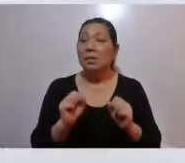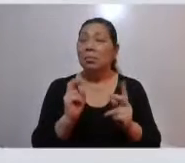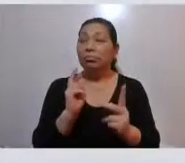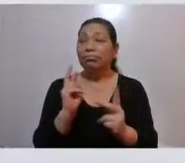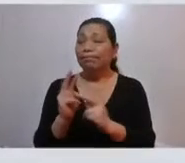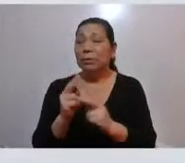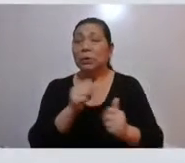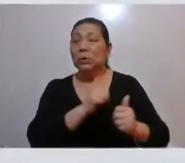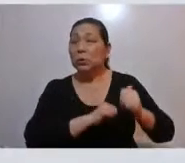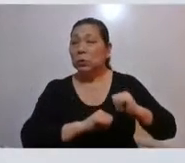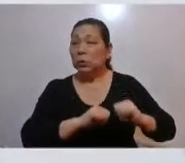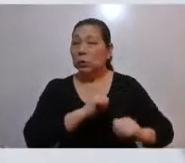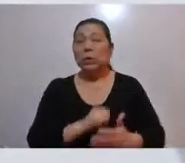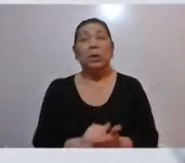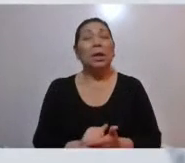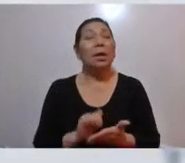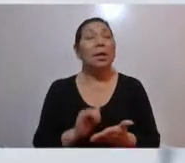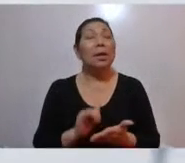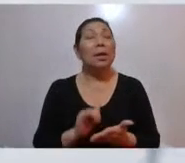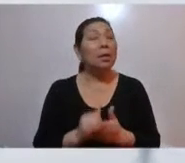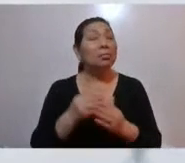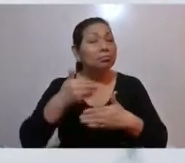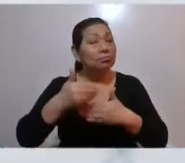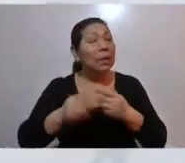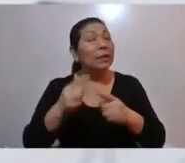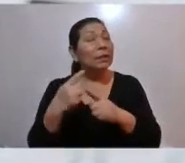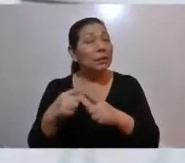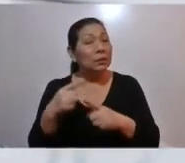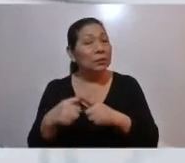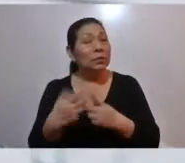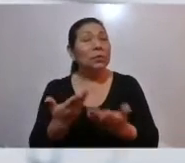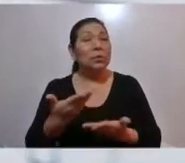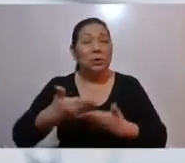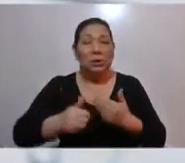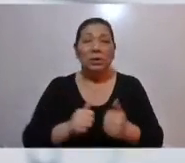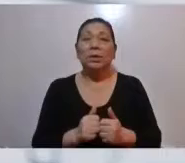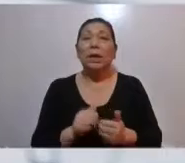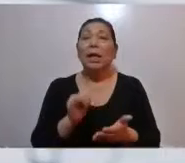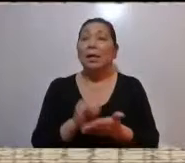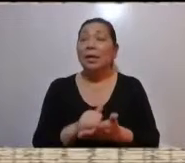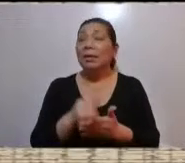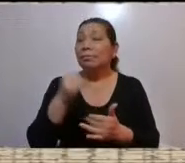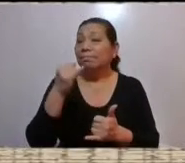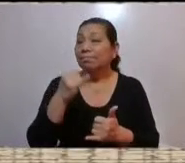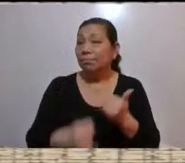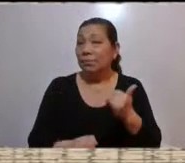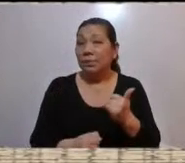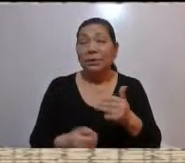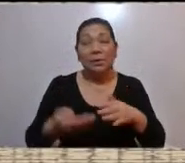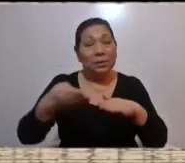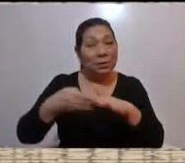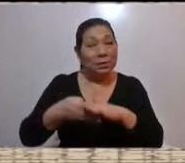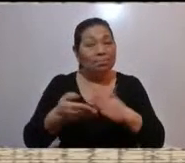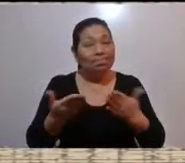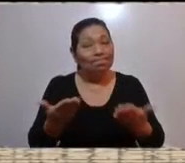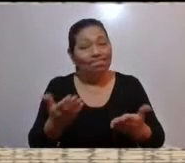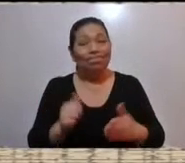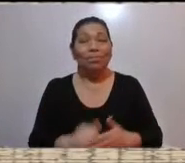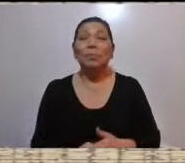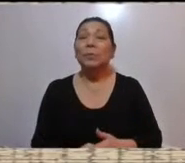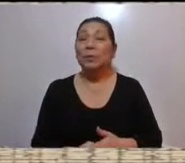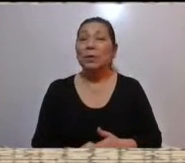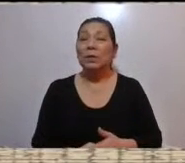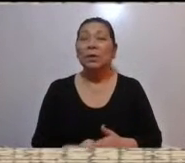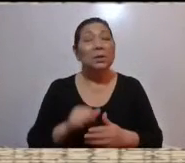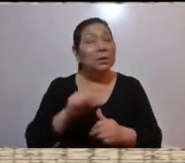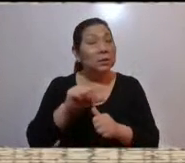Quienes se encuentran afectados por situaciones que van configurando una serie de sucesos que finalmente involucran